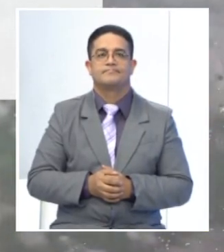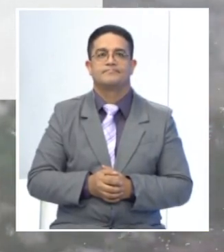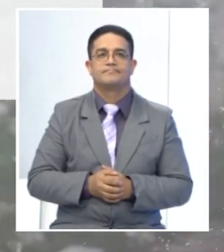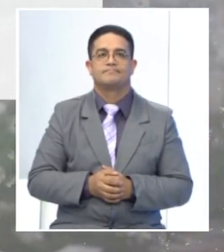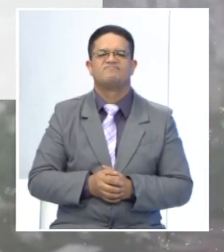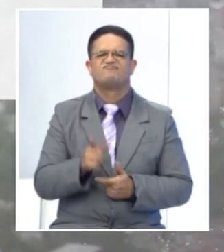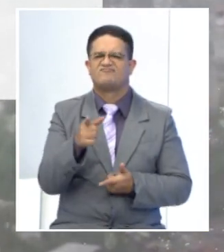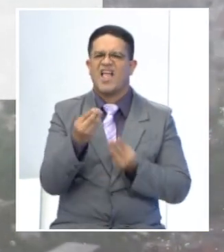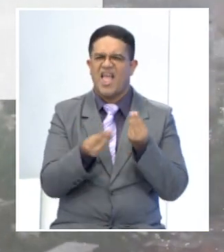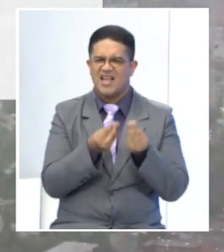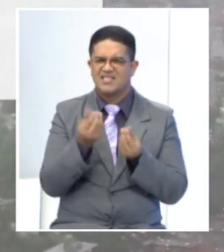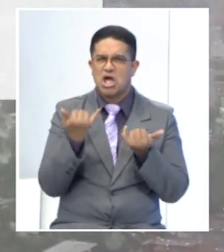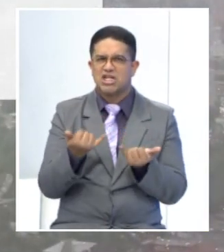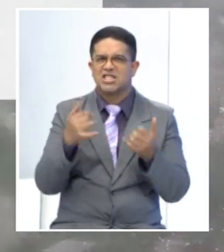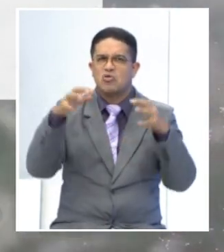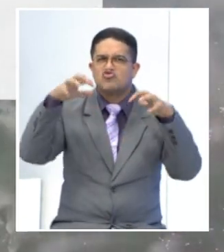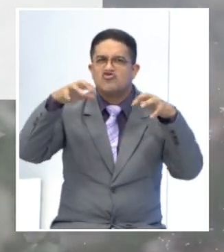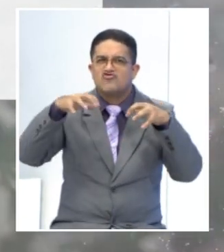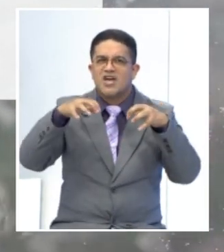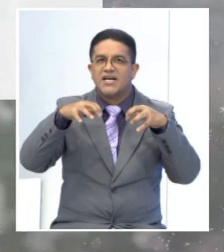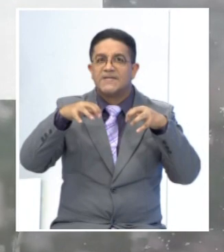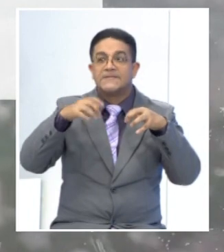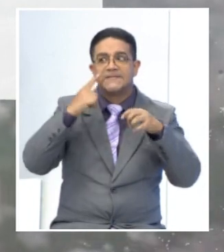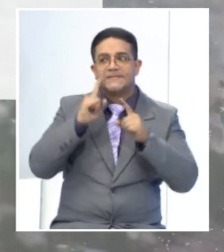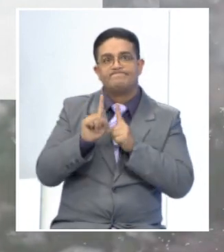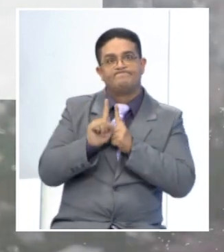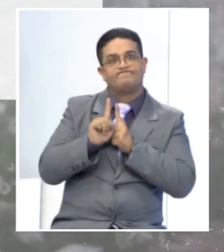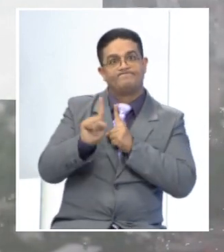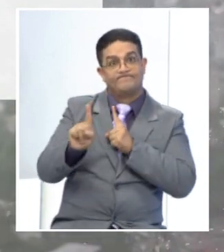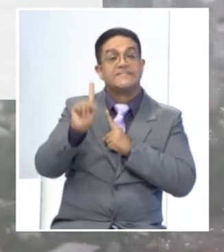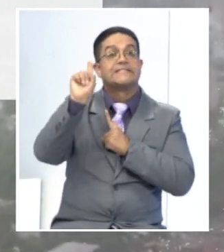De lluvia. Mantener distancia y usar